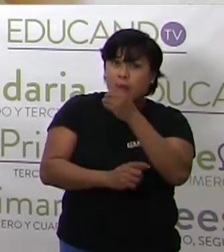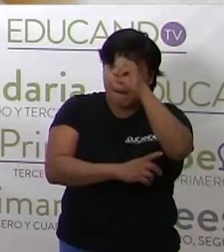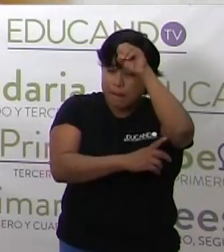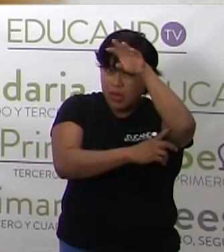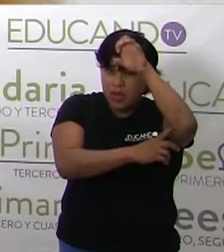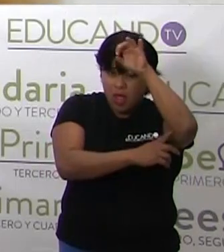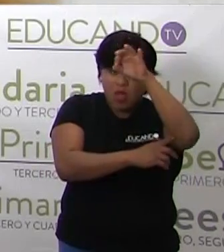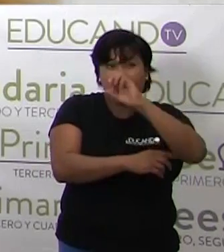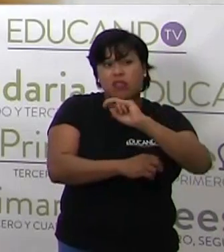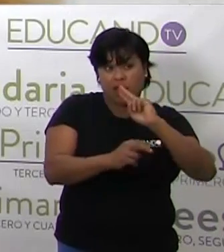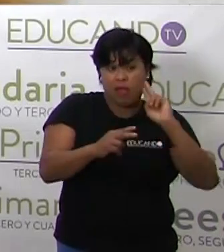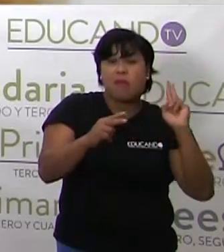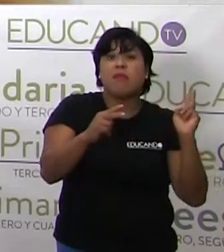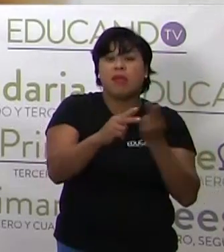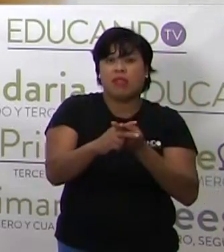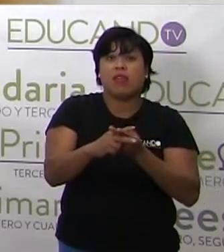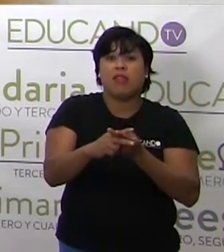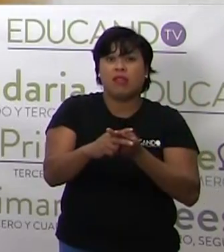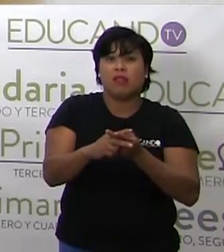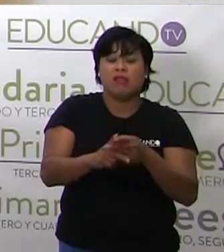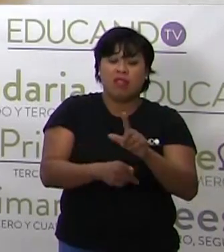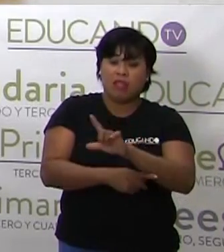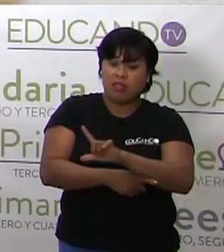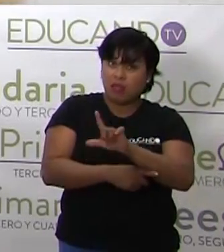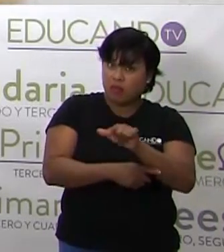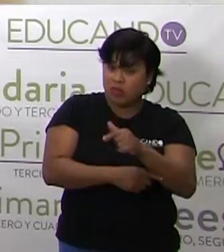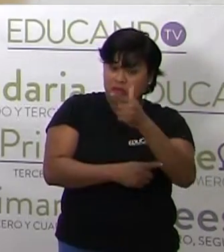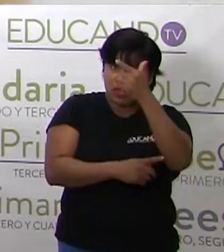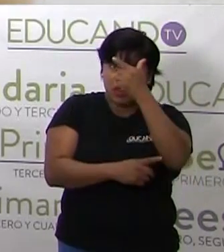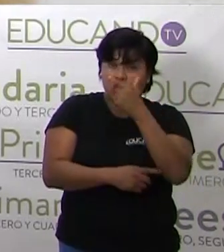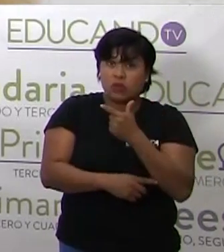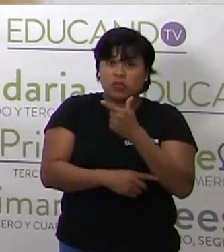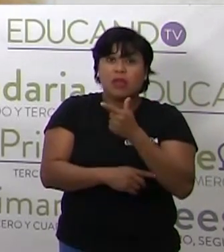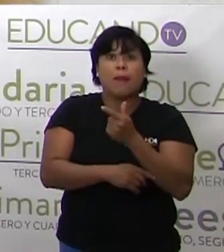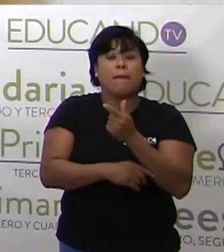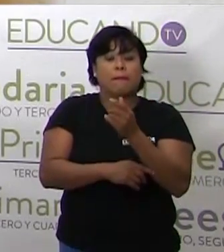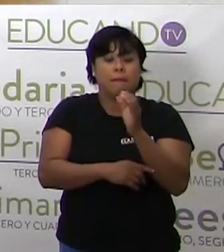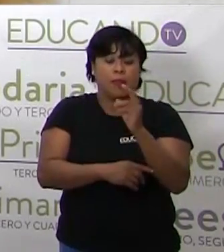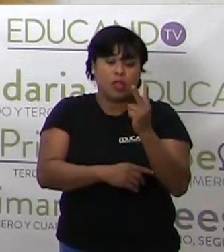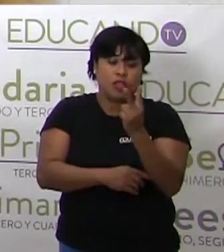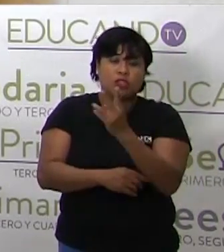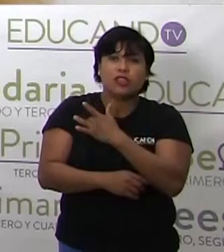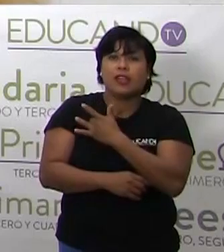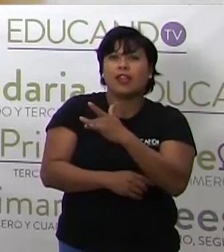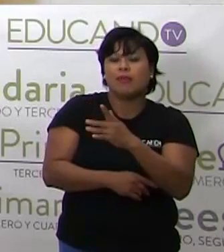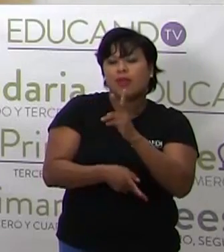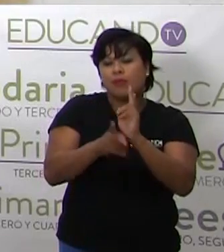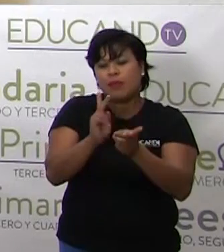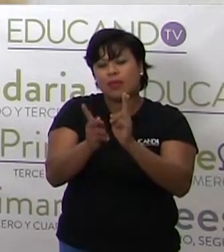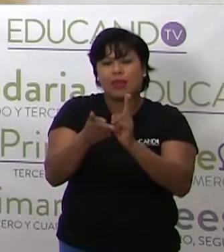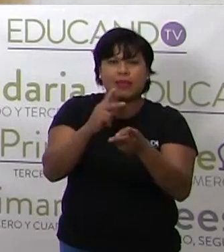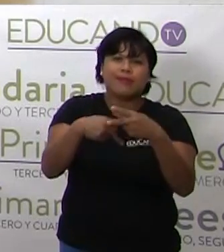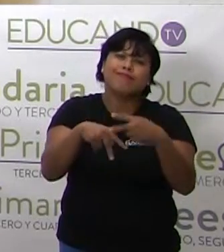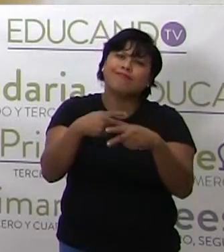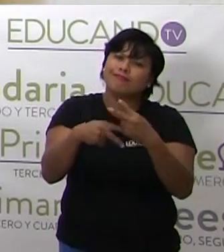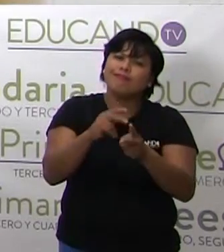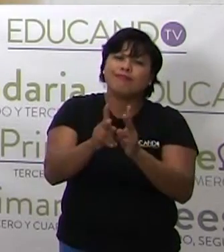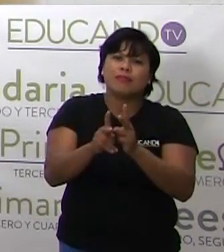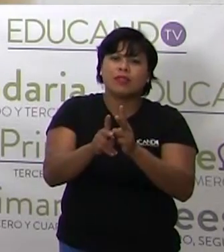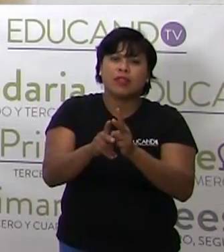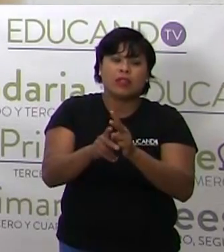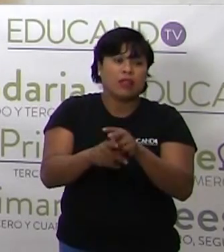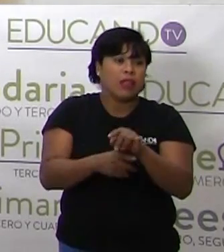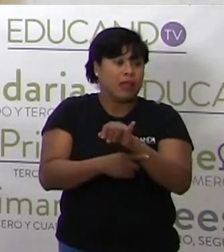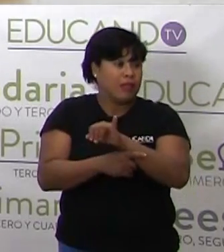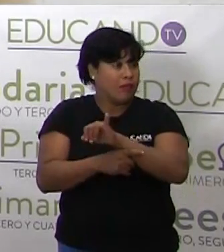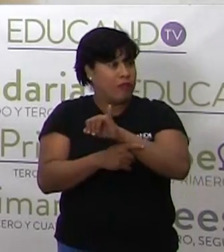la mataría. La siguiente noche, mientras los enamorados platicaban, del fondo